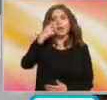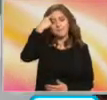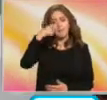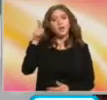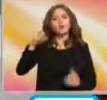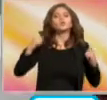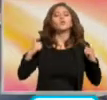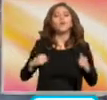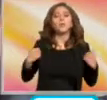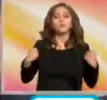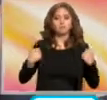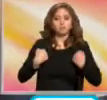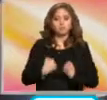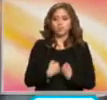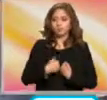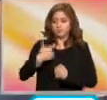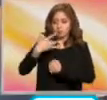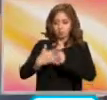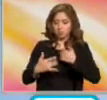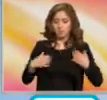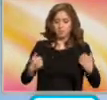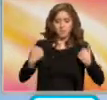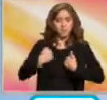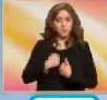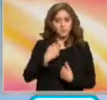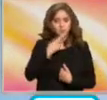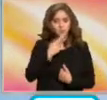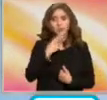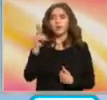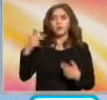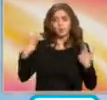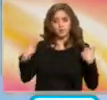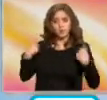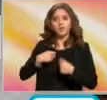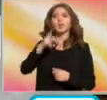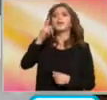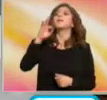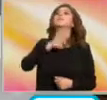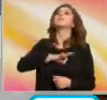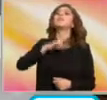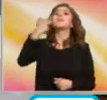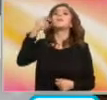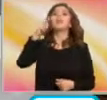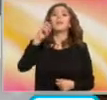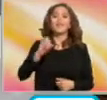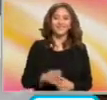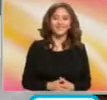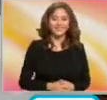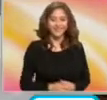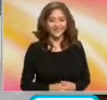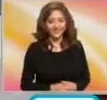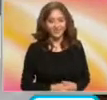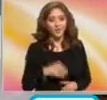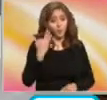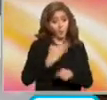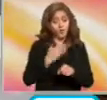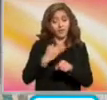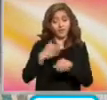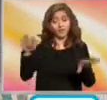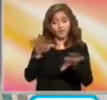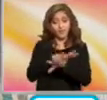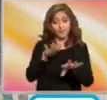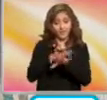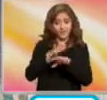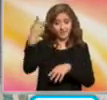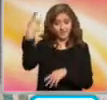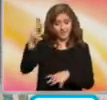el suéter, ¿qué les parece, Mira. muchachos? Sí, Sería está. un buen look para este Multiusos fin ese de suéter. semana. Felicidades, Humberto. me encantó. Rompiendo esquemas, Beto, me con esto. encantó, Muy bien. me encantó. Así es.